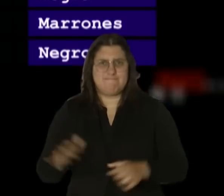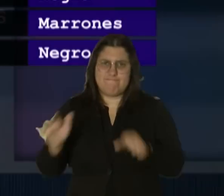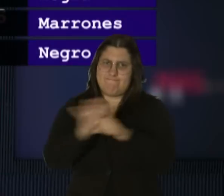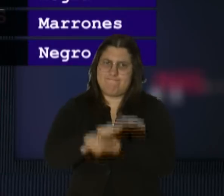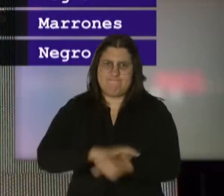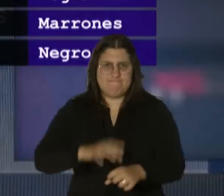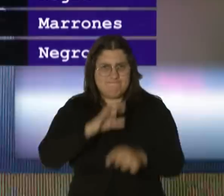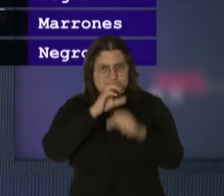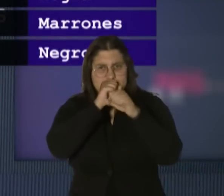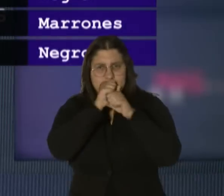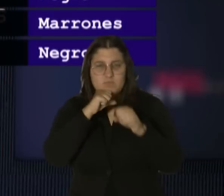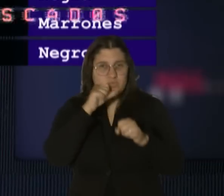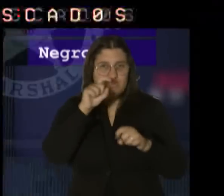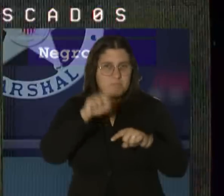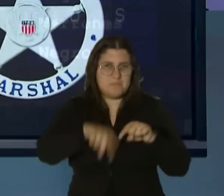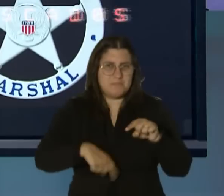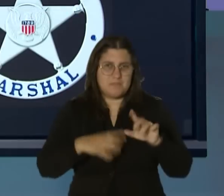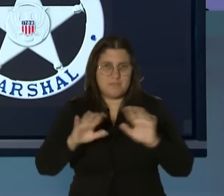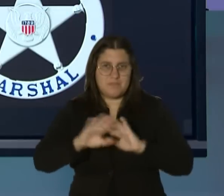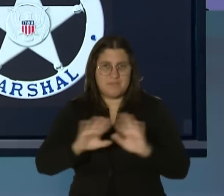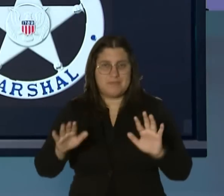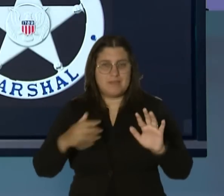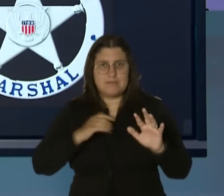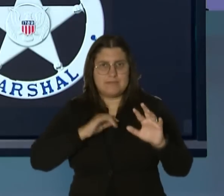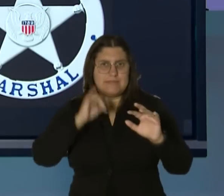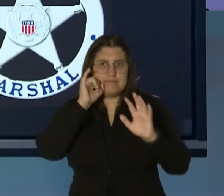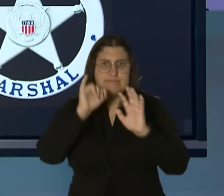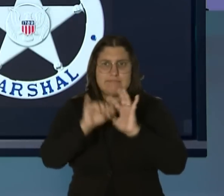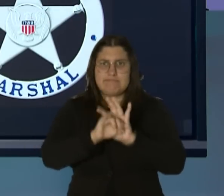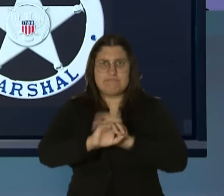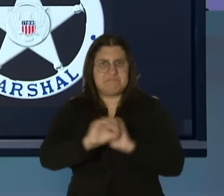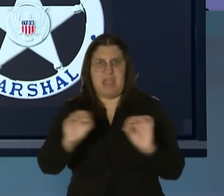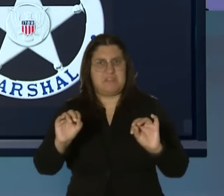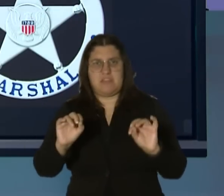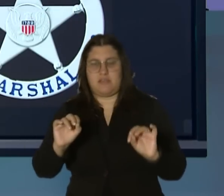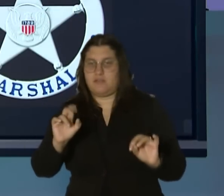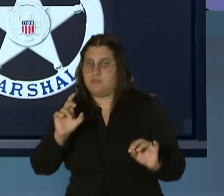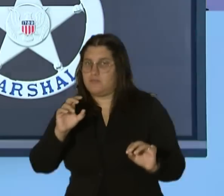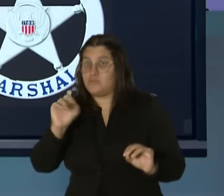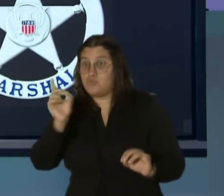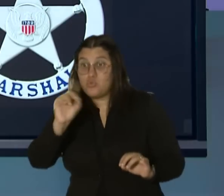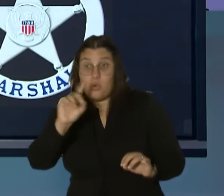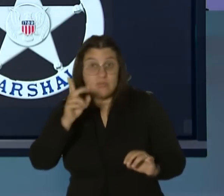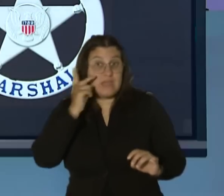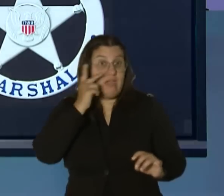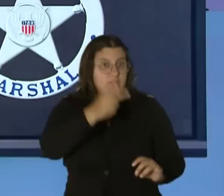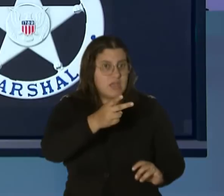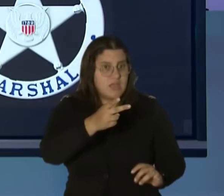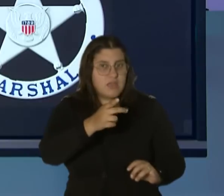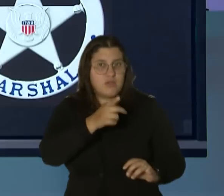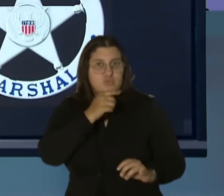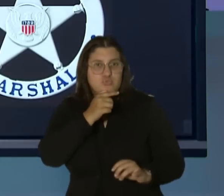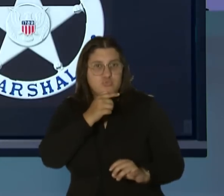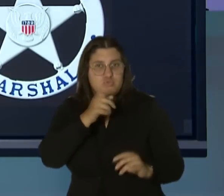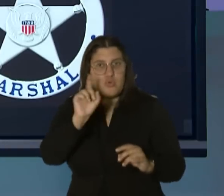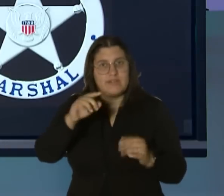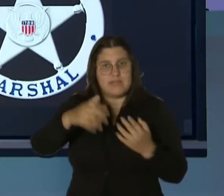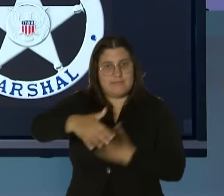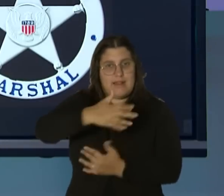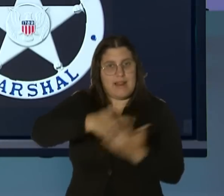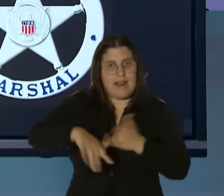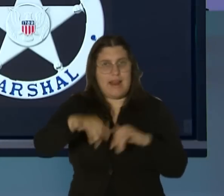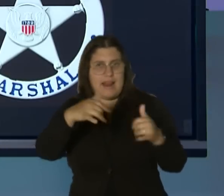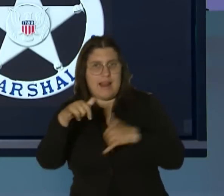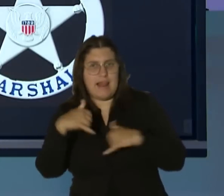que identificarse dónde se encuentra, con quién anda, dónde janguea por ahí, como se dice en Puerto